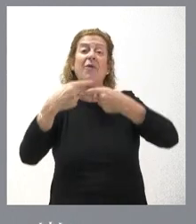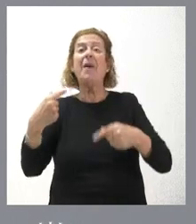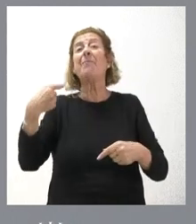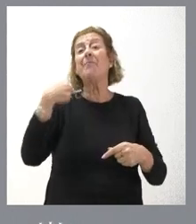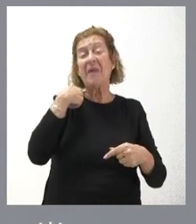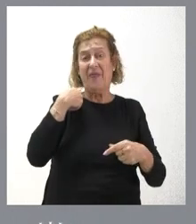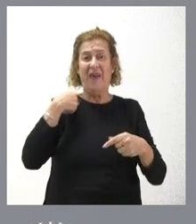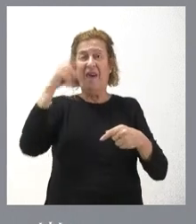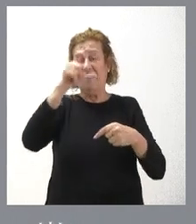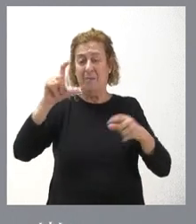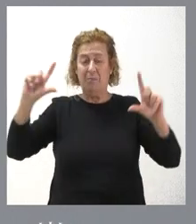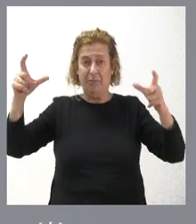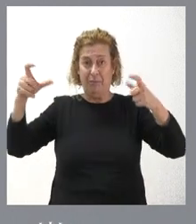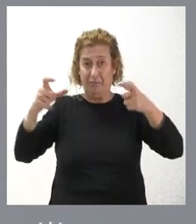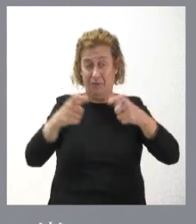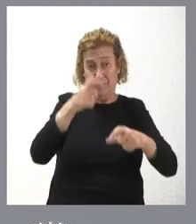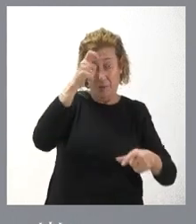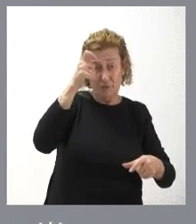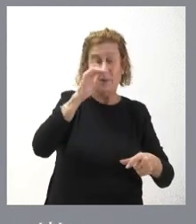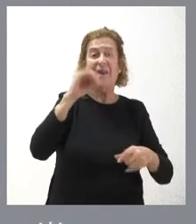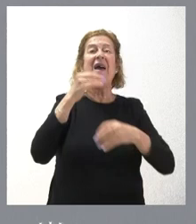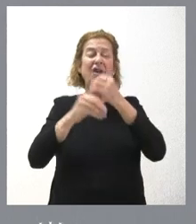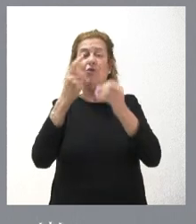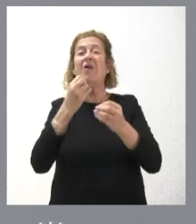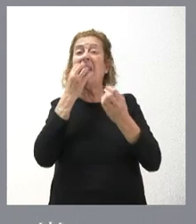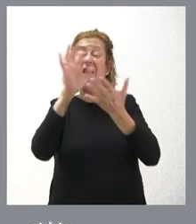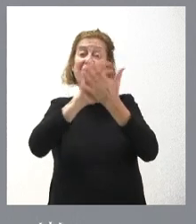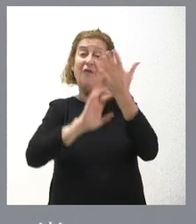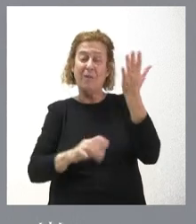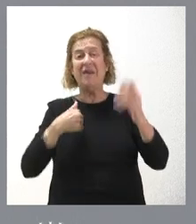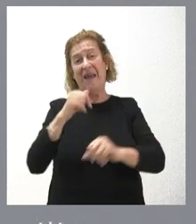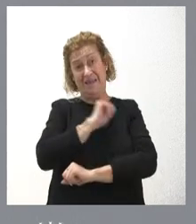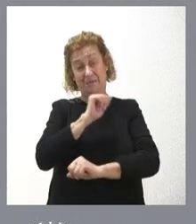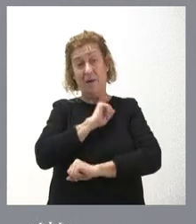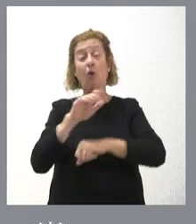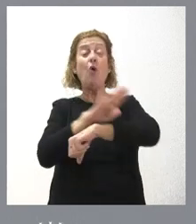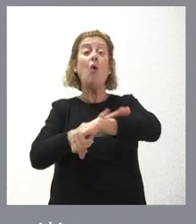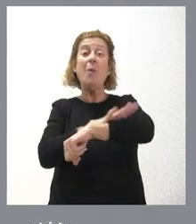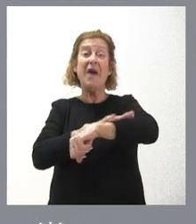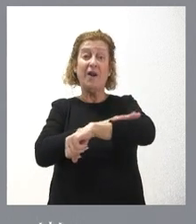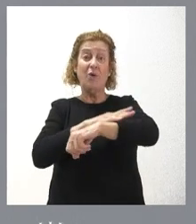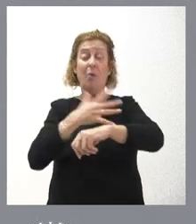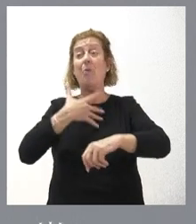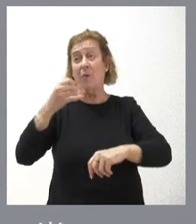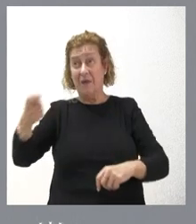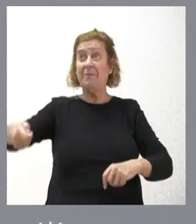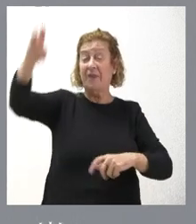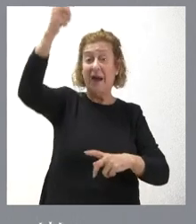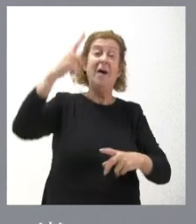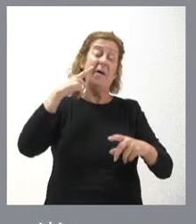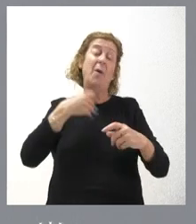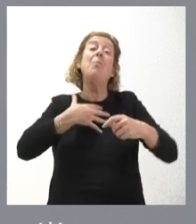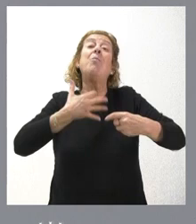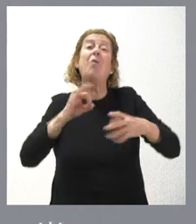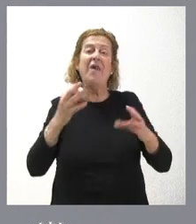de población en el tiempo y a estos efectos hemos hecho un informe que Esperamos que el gobierno pues pueda abrir la posibilidad de que se debata con